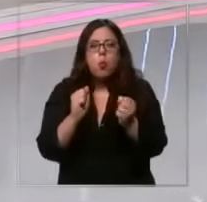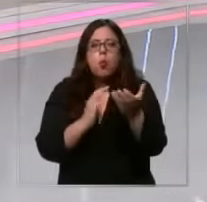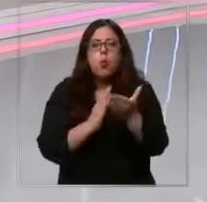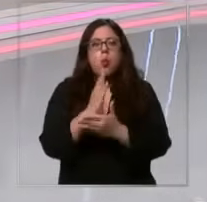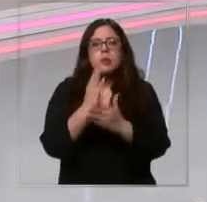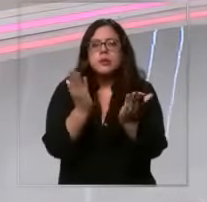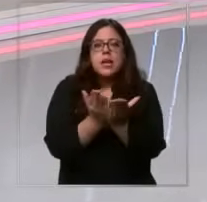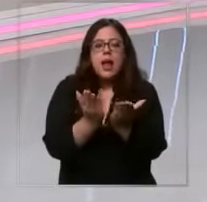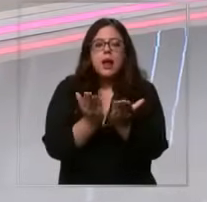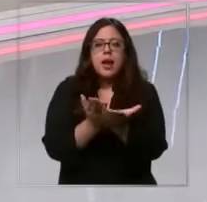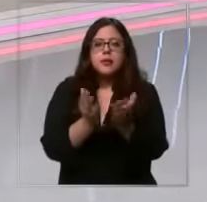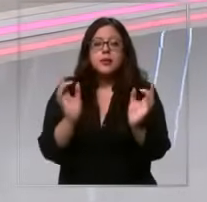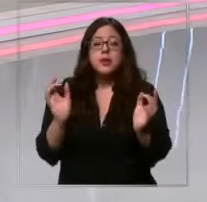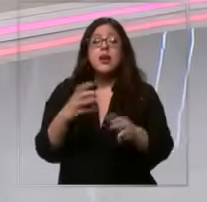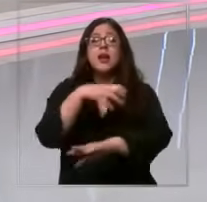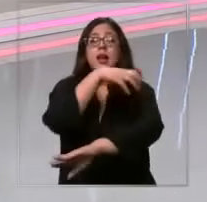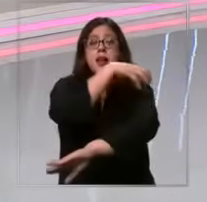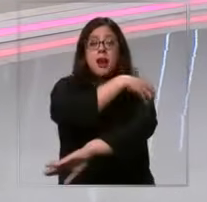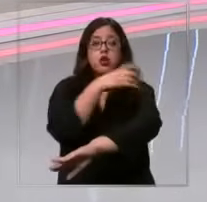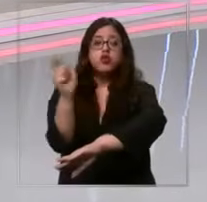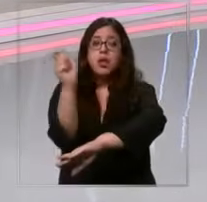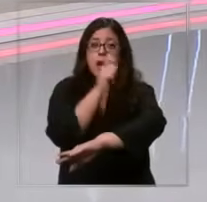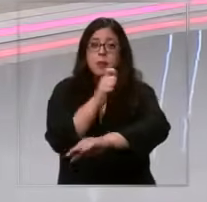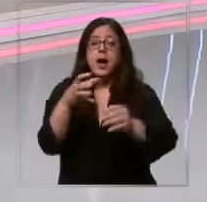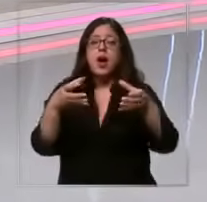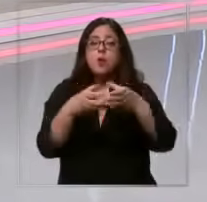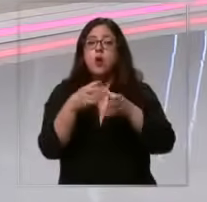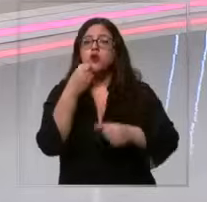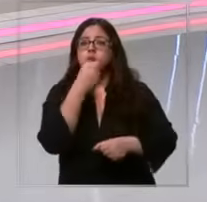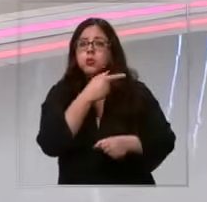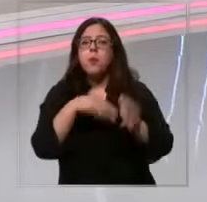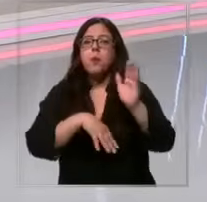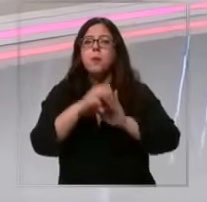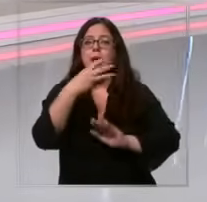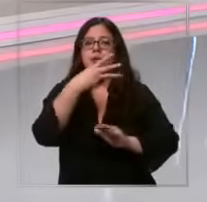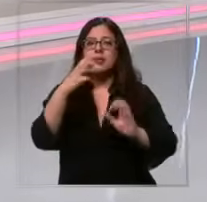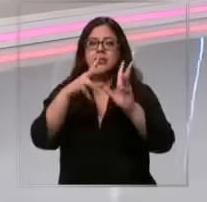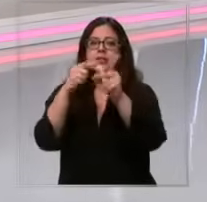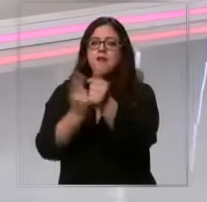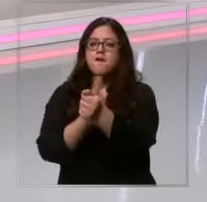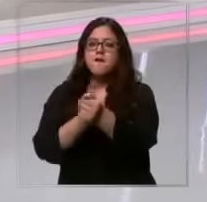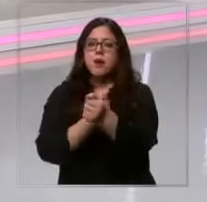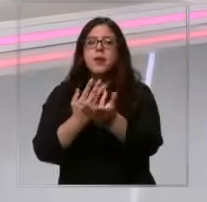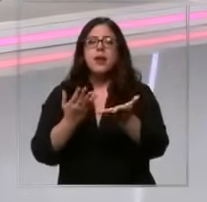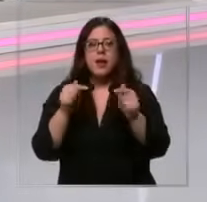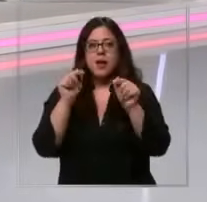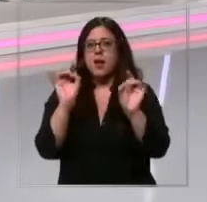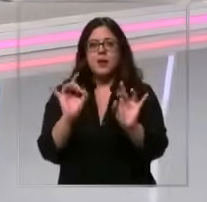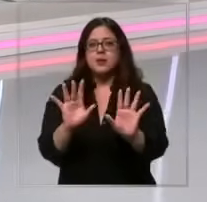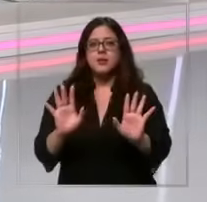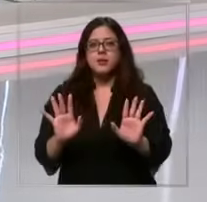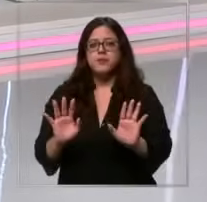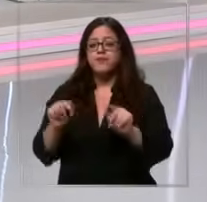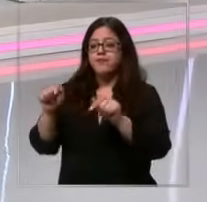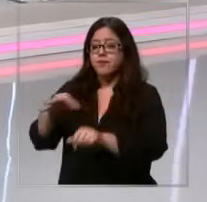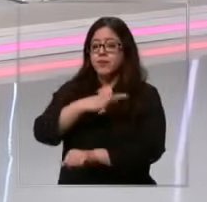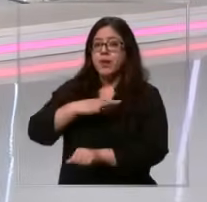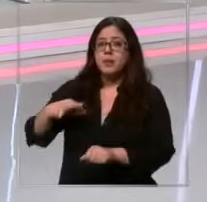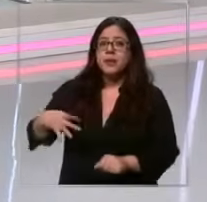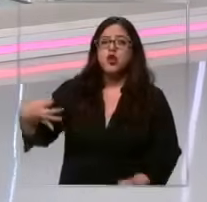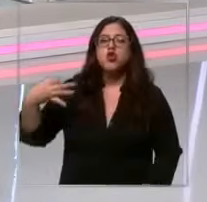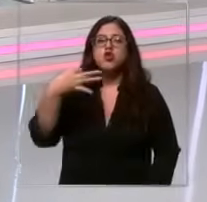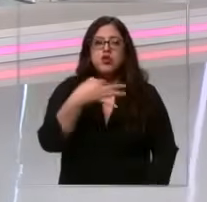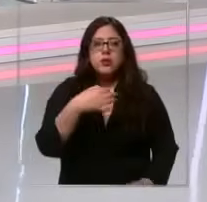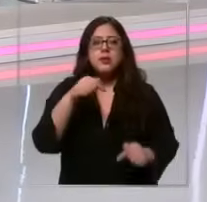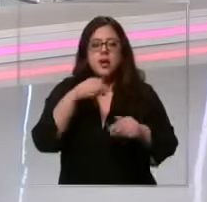escolar. Solo en la región de Tarapacá, una organización denuncia que hay más de 300 familias en esta situación. Desde el Ministerio aseguran que